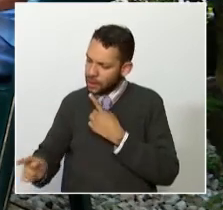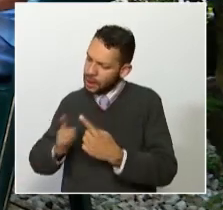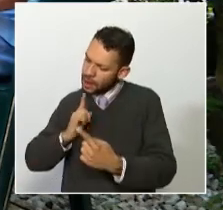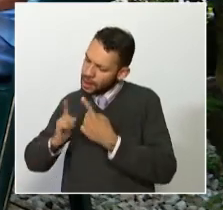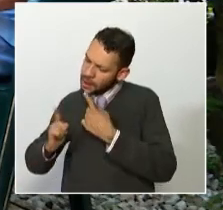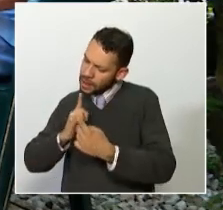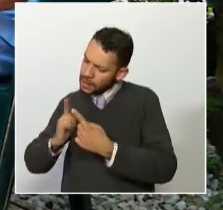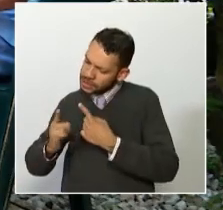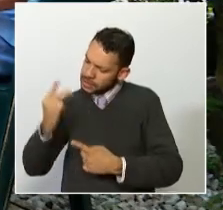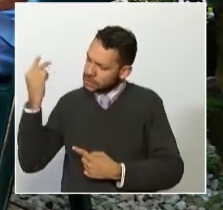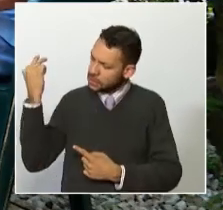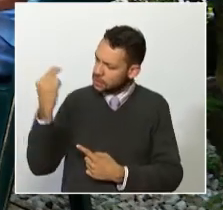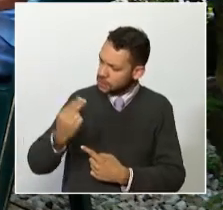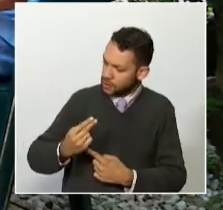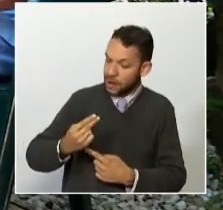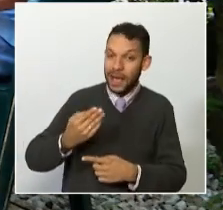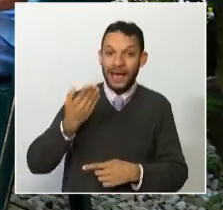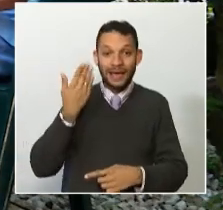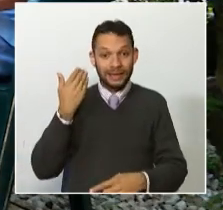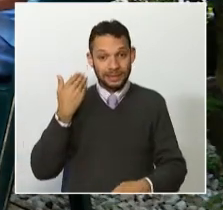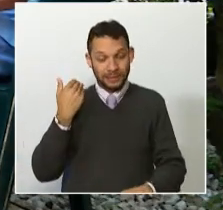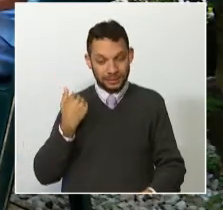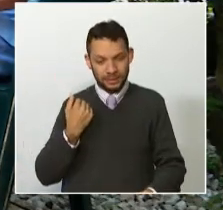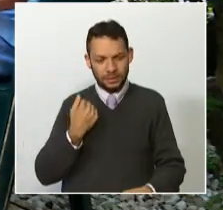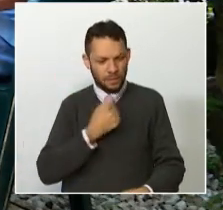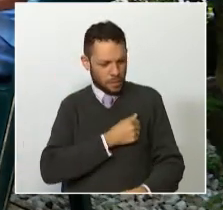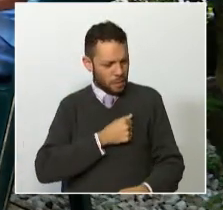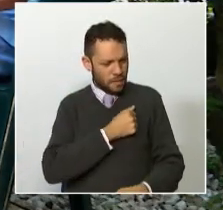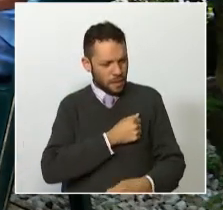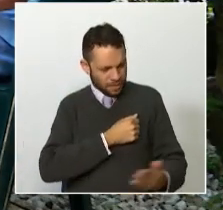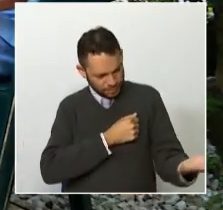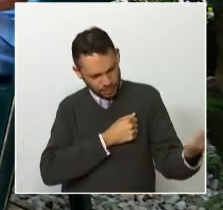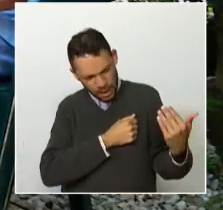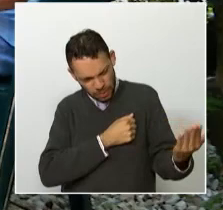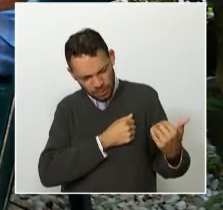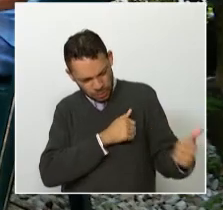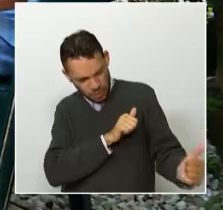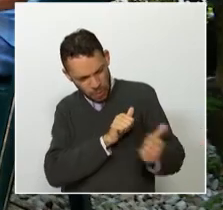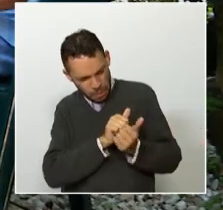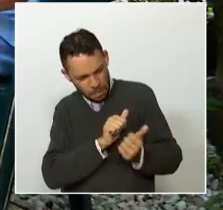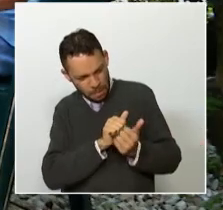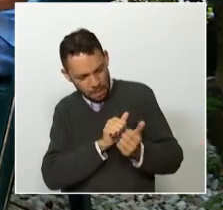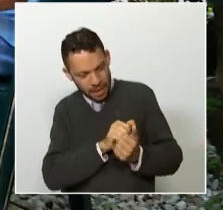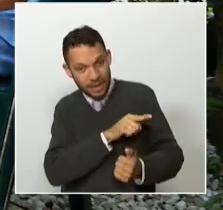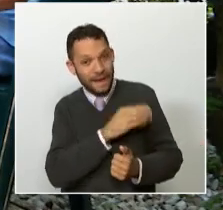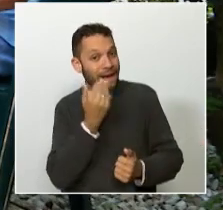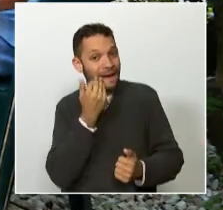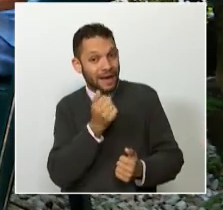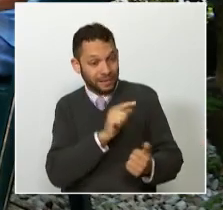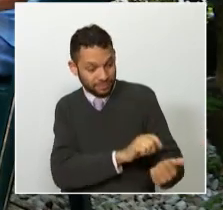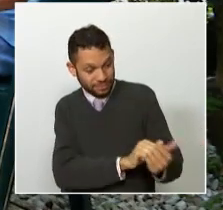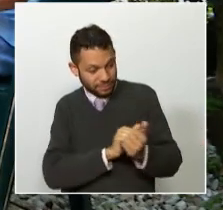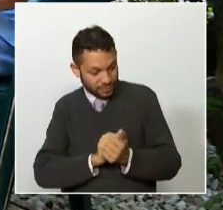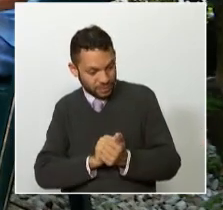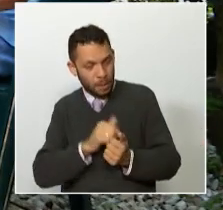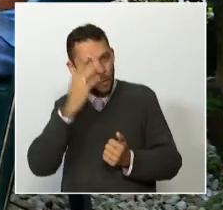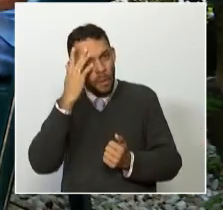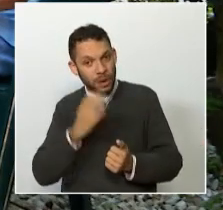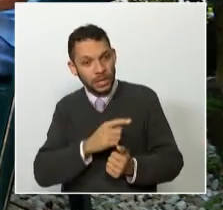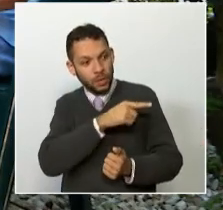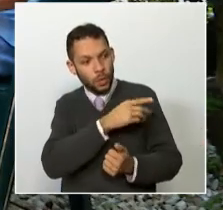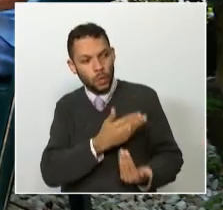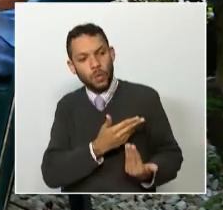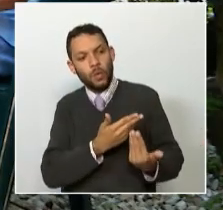la historia de doña Irma. Yo ayer le decía a doña Irma, colaboren con algo, vaya al programa, porque es que la historia de ella es